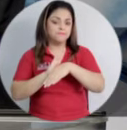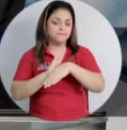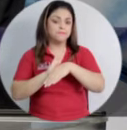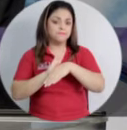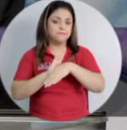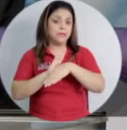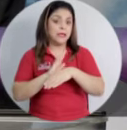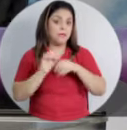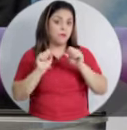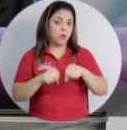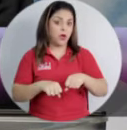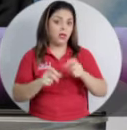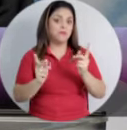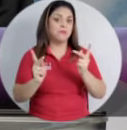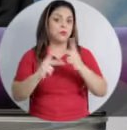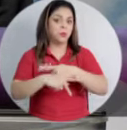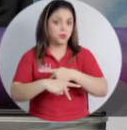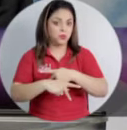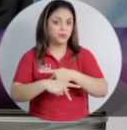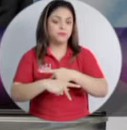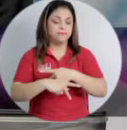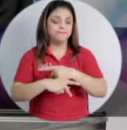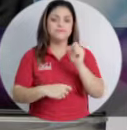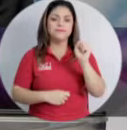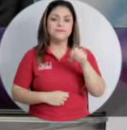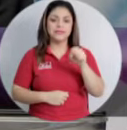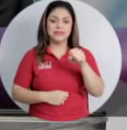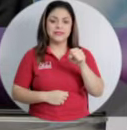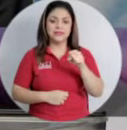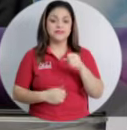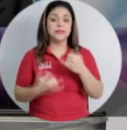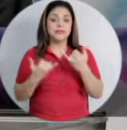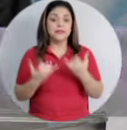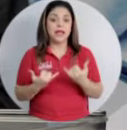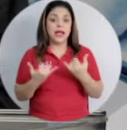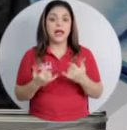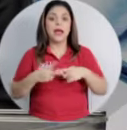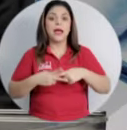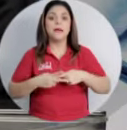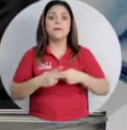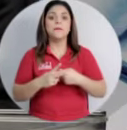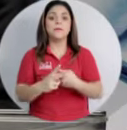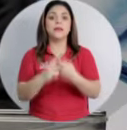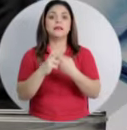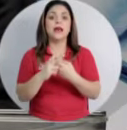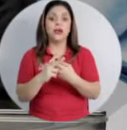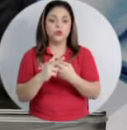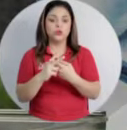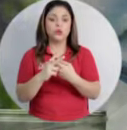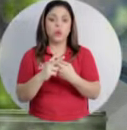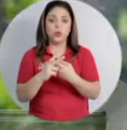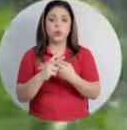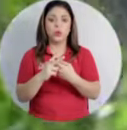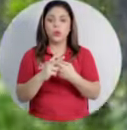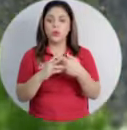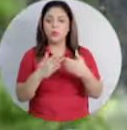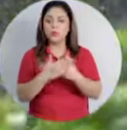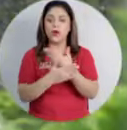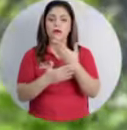podría, estamos empezando, digamos, esta nueva etapa. A mí no me gusta llamar la crisis porque